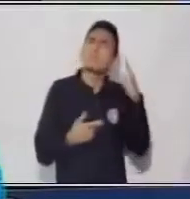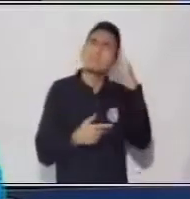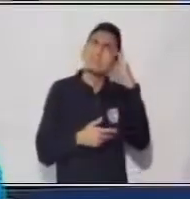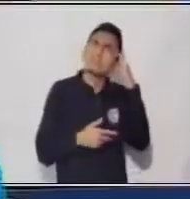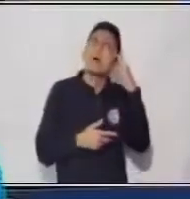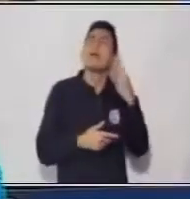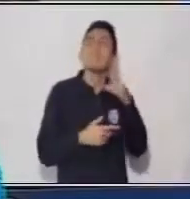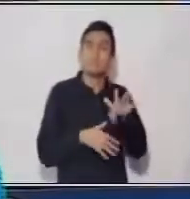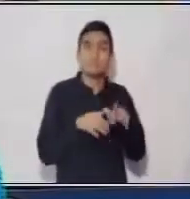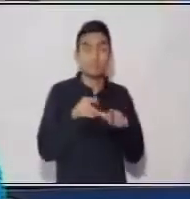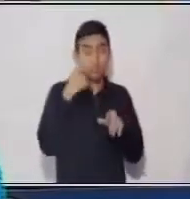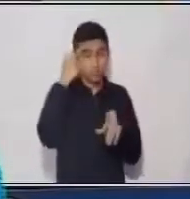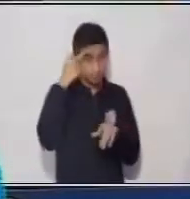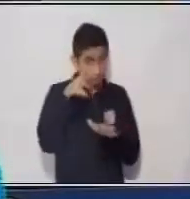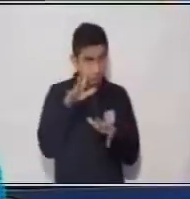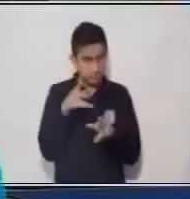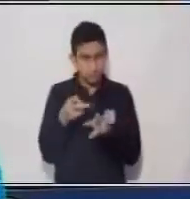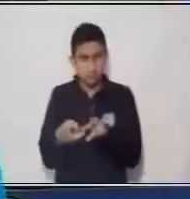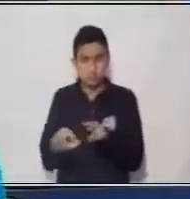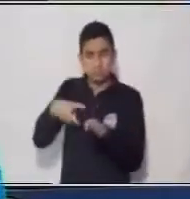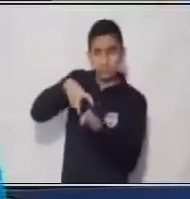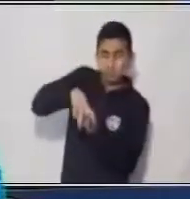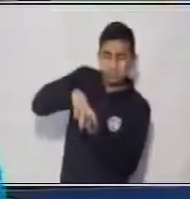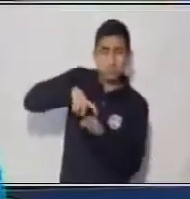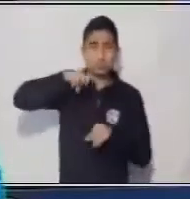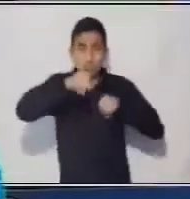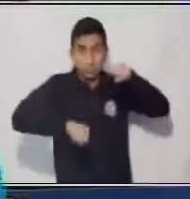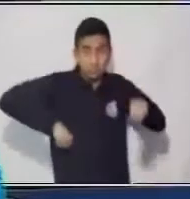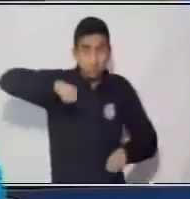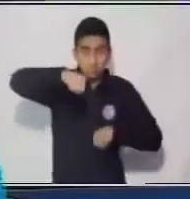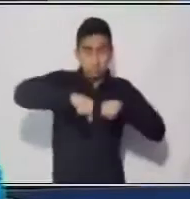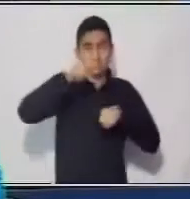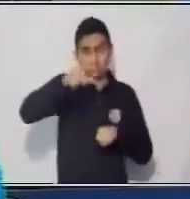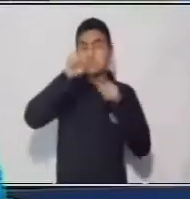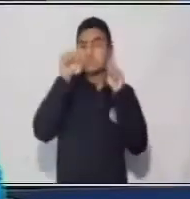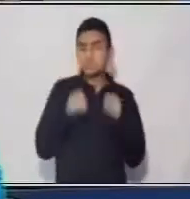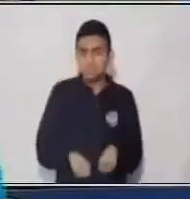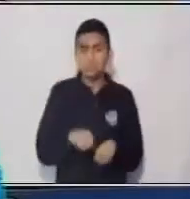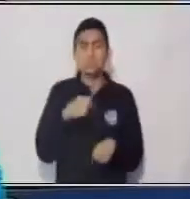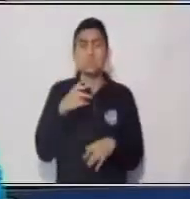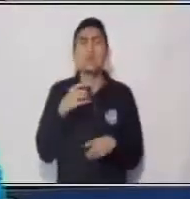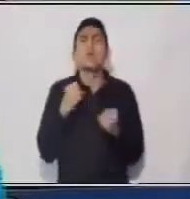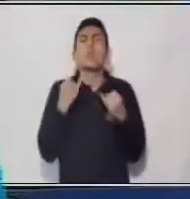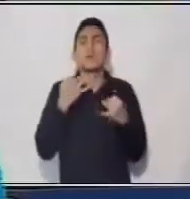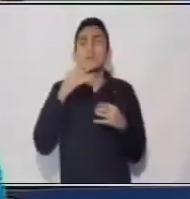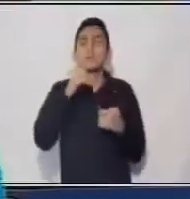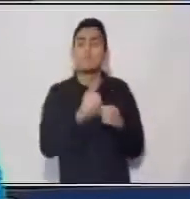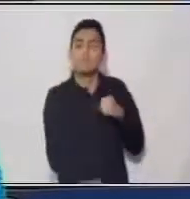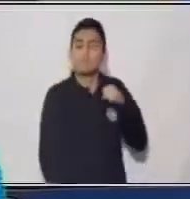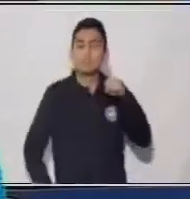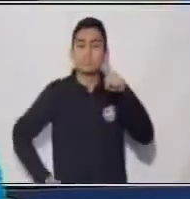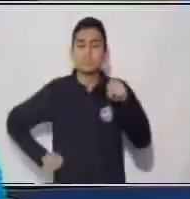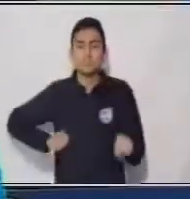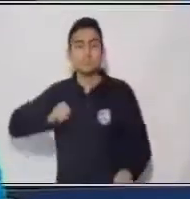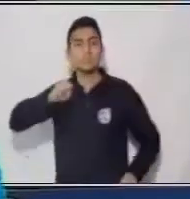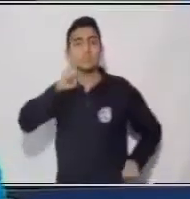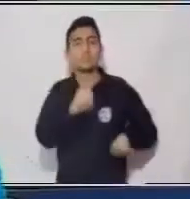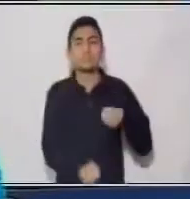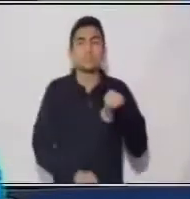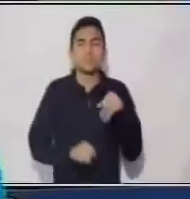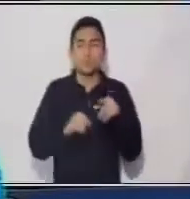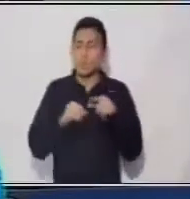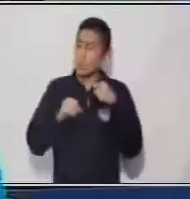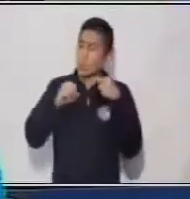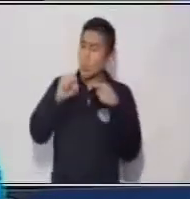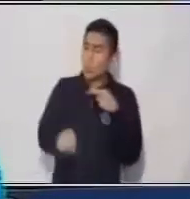Entonces, al ir en bicicleta, pues yo voy a contar la cantidad de pedalazos que voy a dar para llegar.